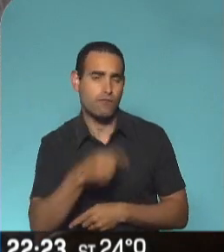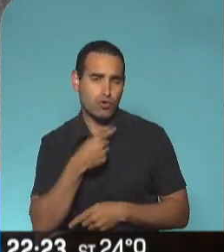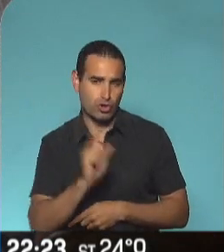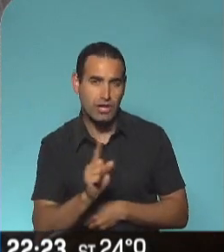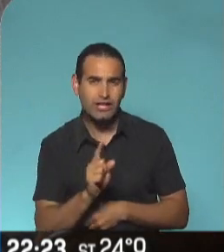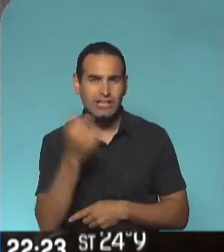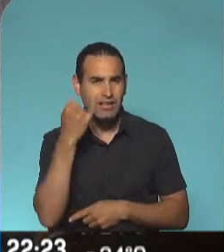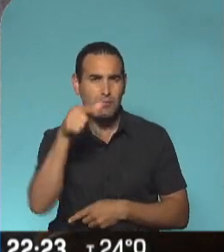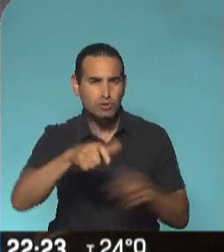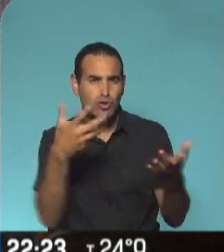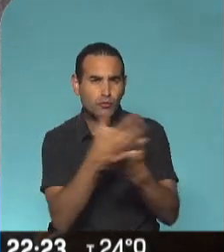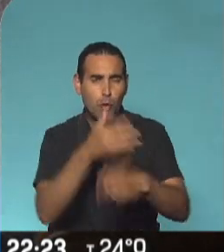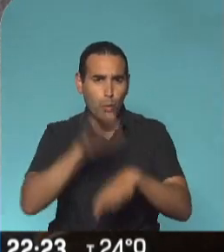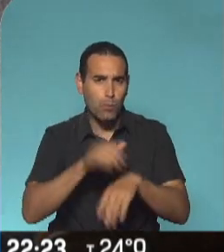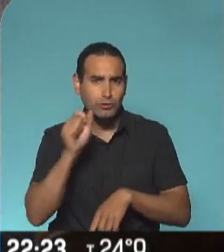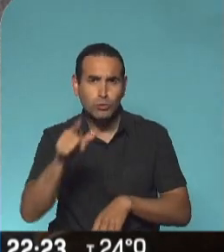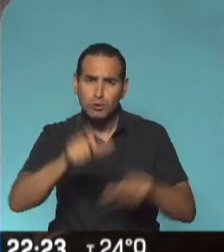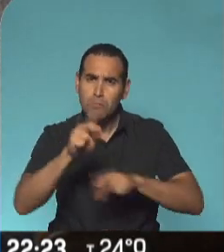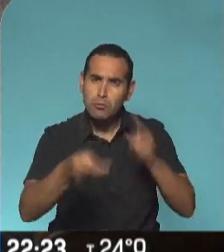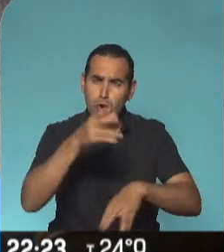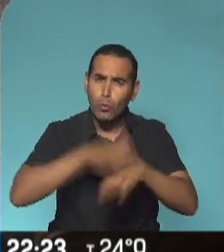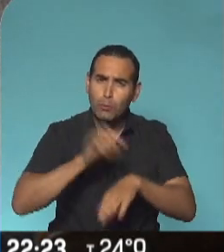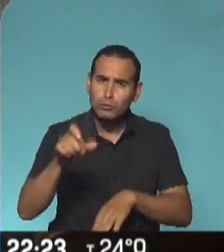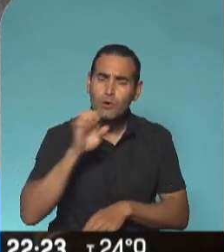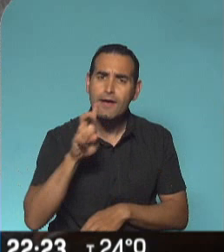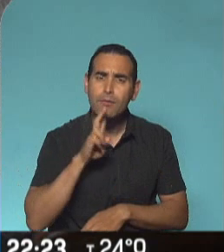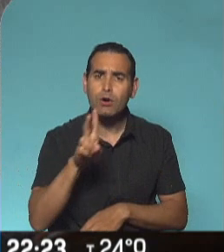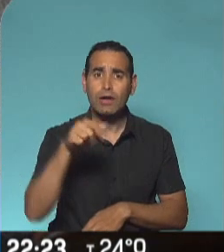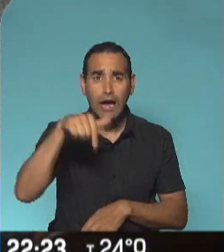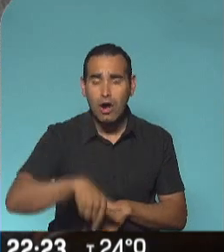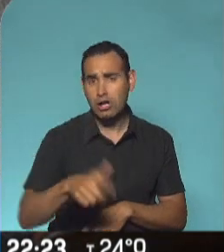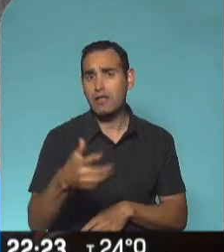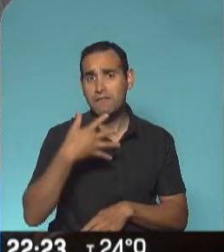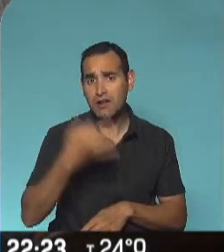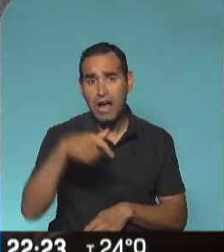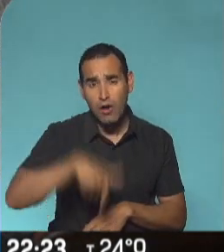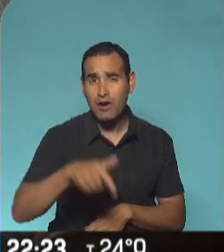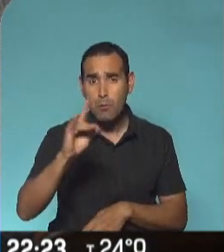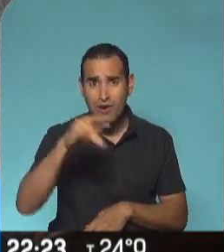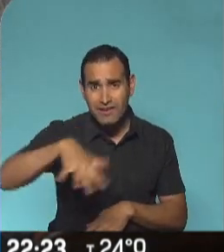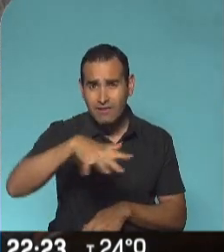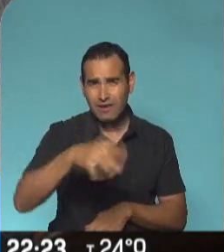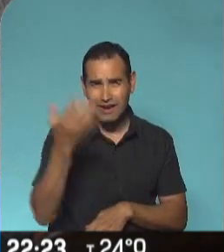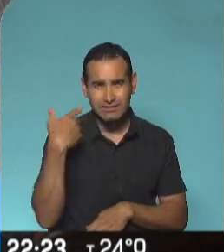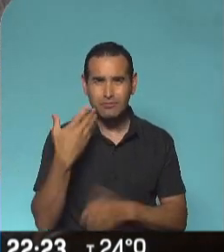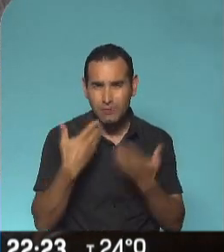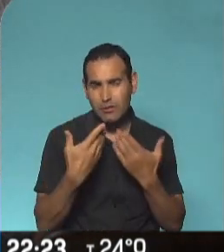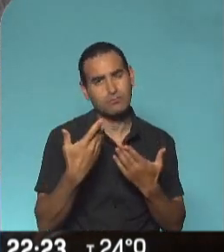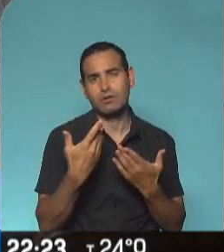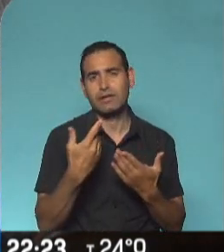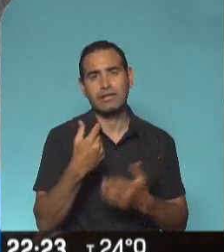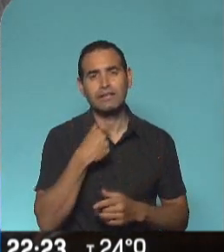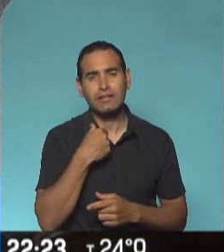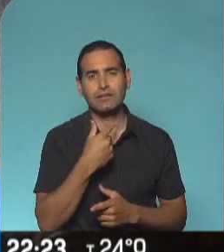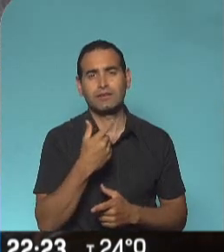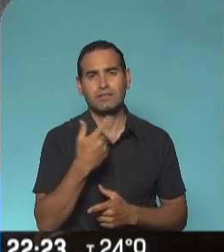hecho mucho daño al pueblo, incluso tantos muertos ha habido. Entonces, ahora en Bolivia, por lo que hablamos, a ellas queremos ser buscados, a ellas